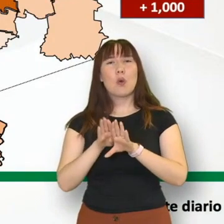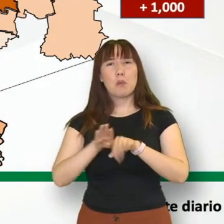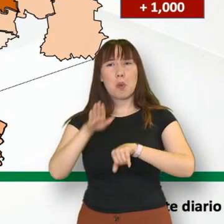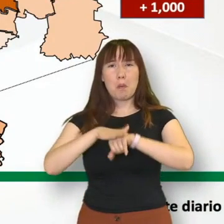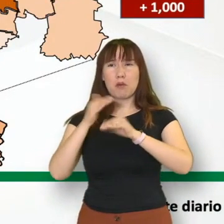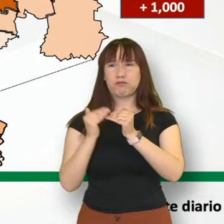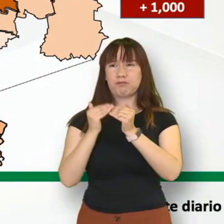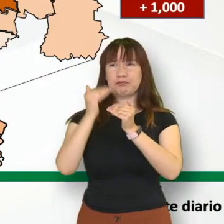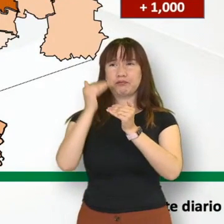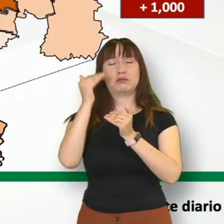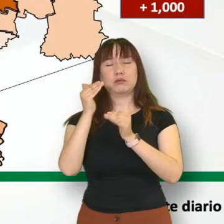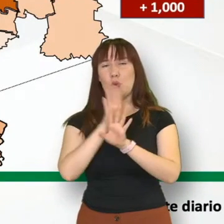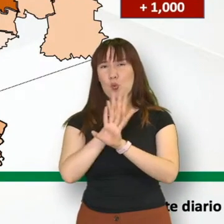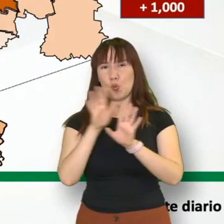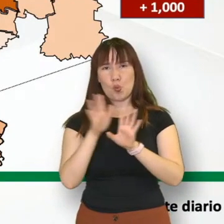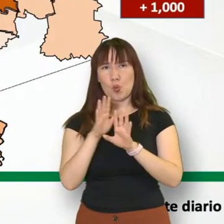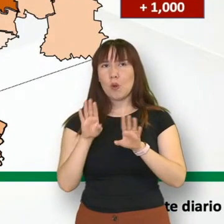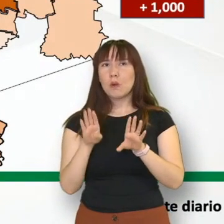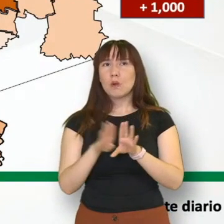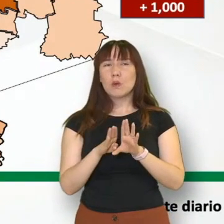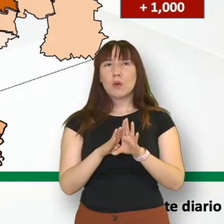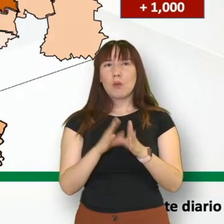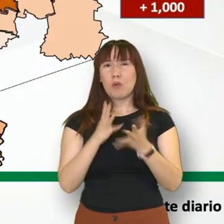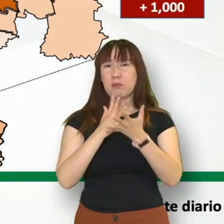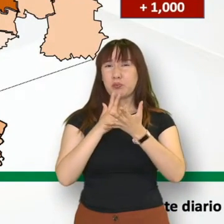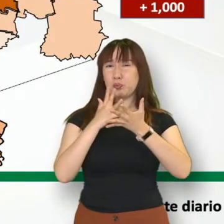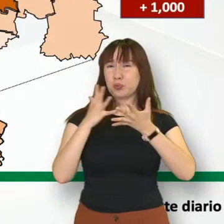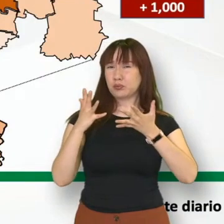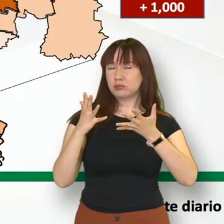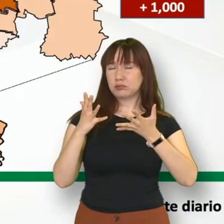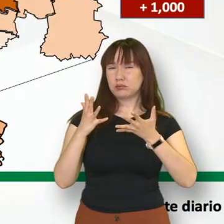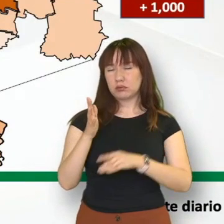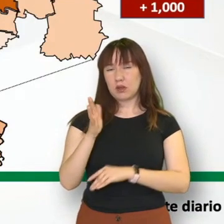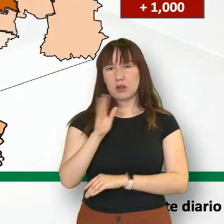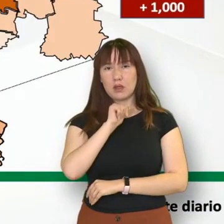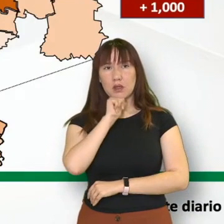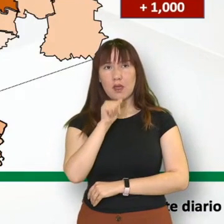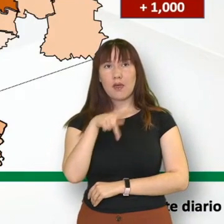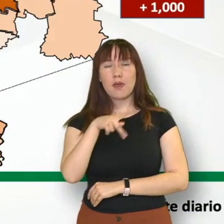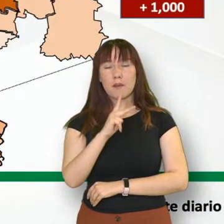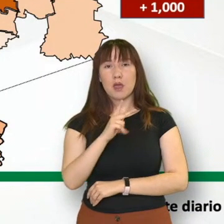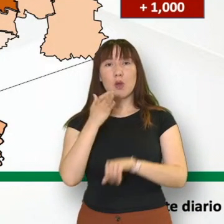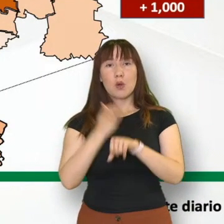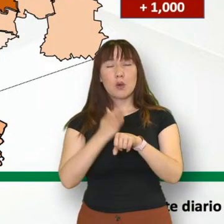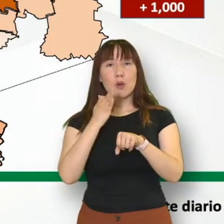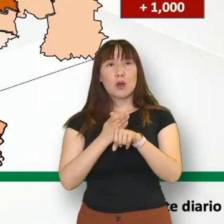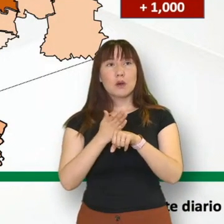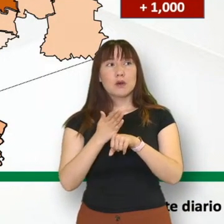incremento en su transmisión, que se esté presentando una situación epidémica, sin embargo, es que está habiendo